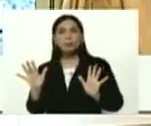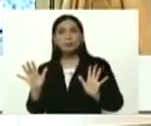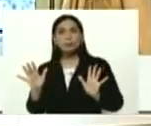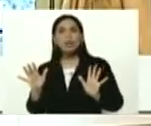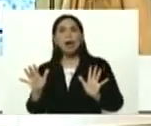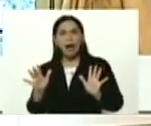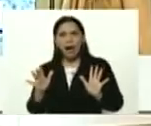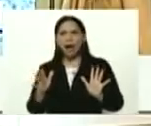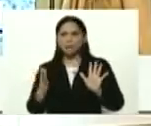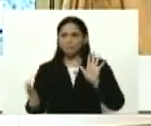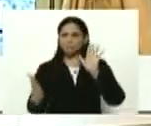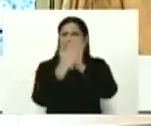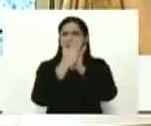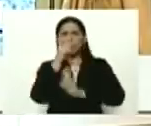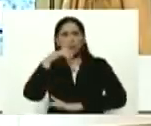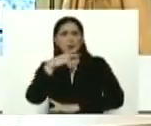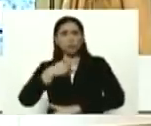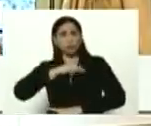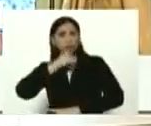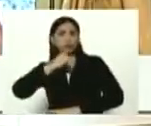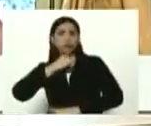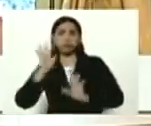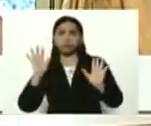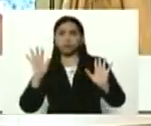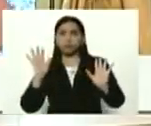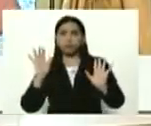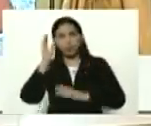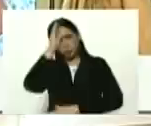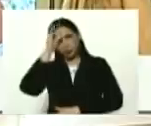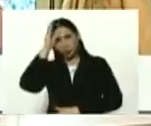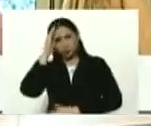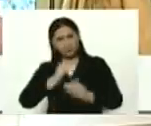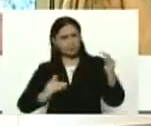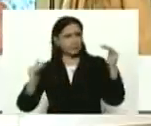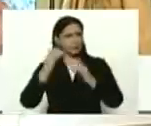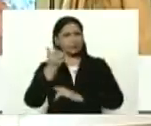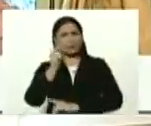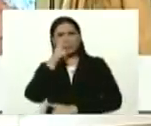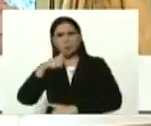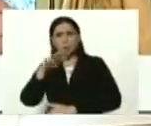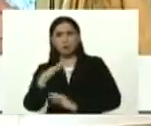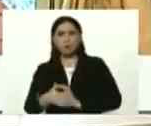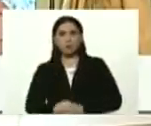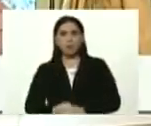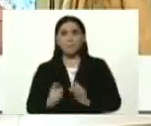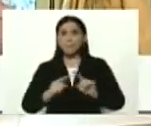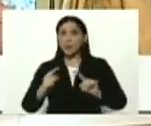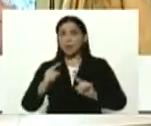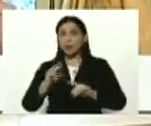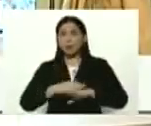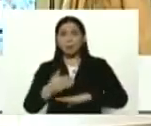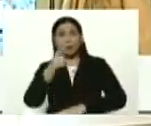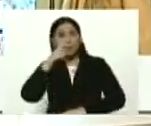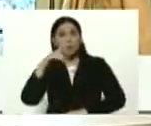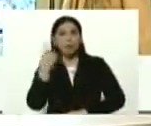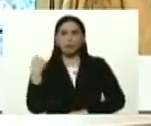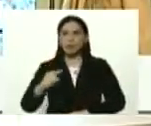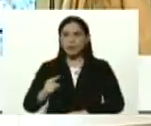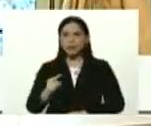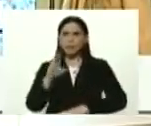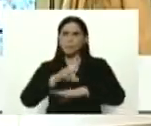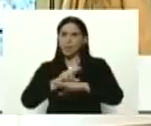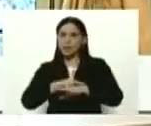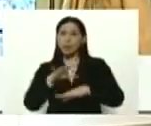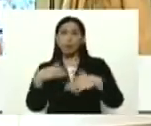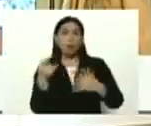llegándole al pueblo. Por eso hemos resistido, por la conciencia superior de un pueblo, pero porque el pueblo ha tenido ahí a su médico cuando